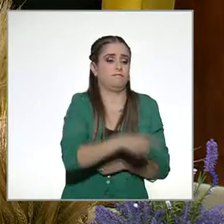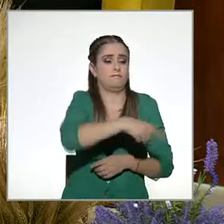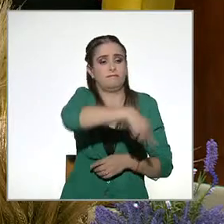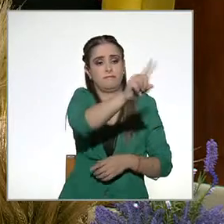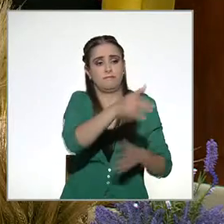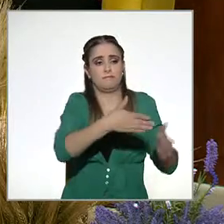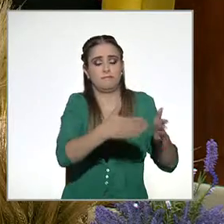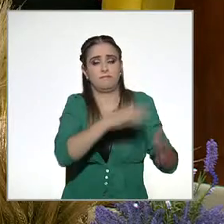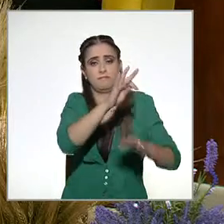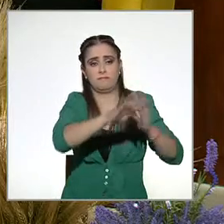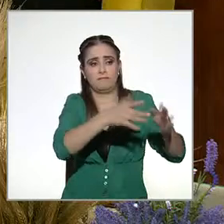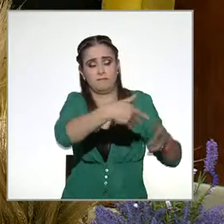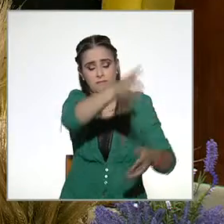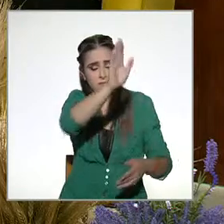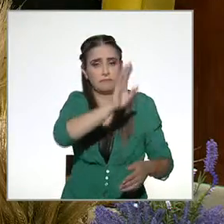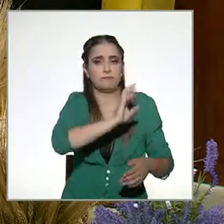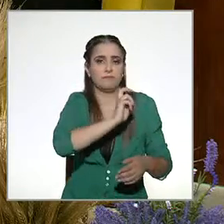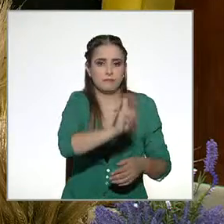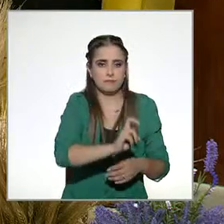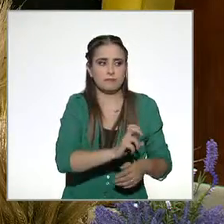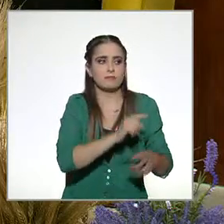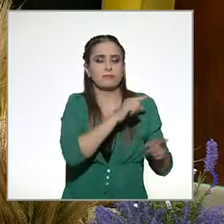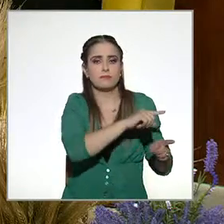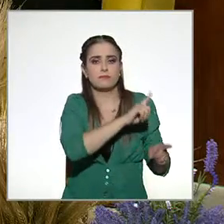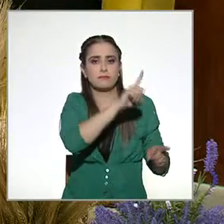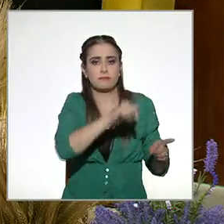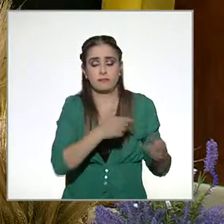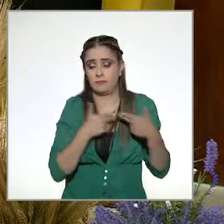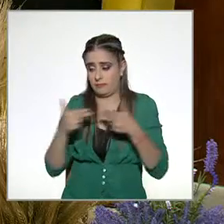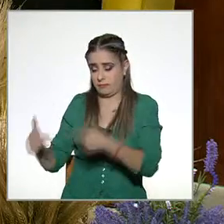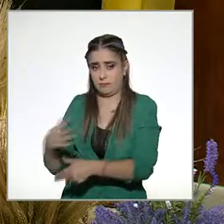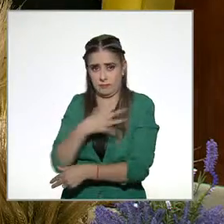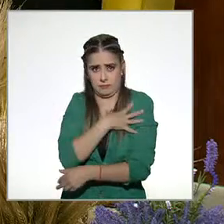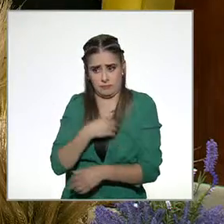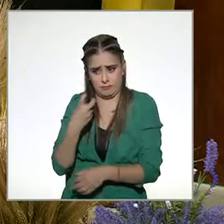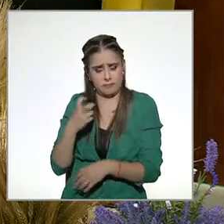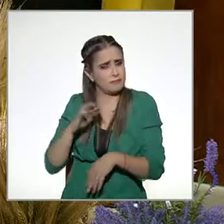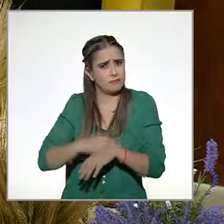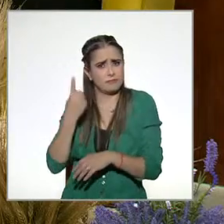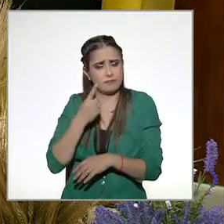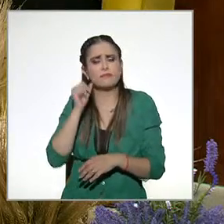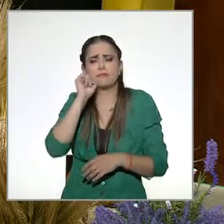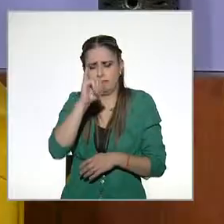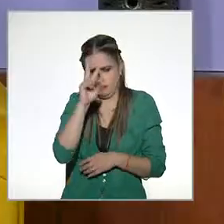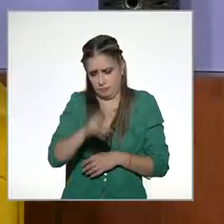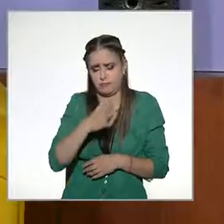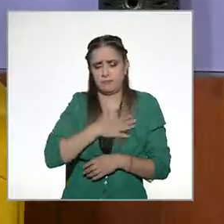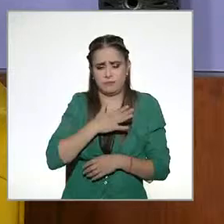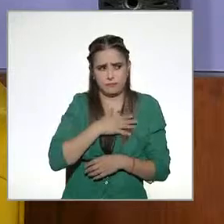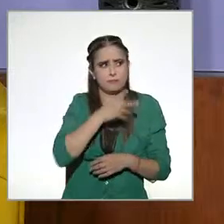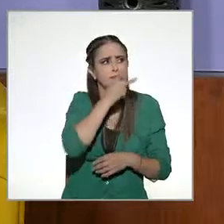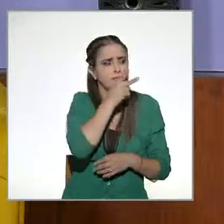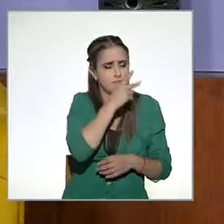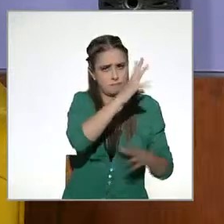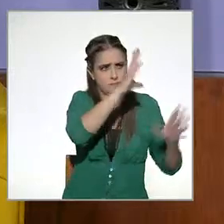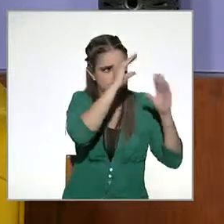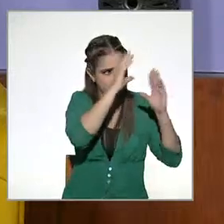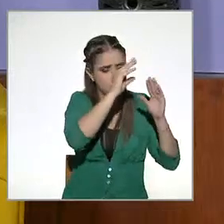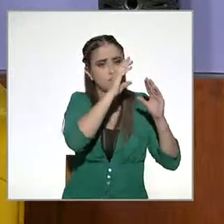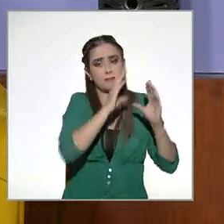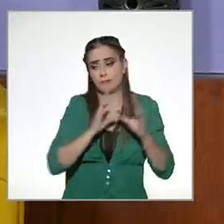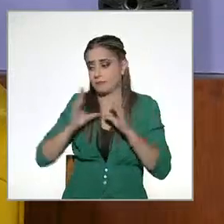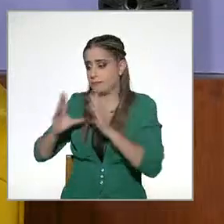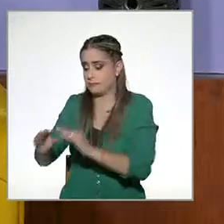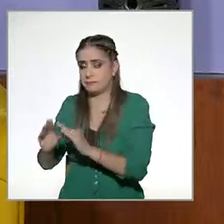forma eso ha sido algo que tiene que ver con lo que es su hijo? Por supuesto que tiene que ver su historia en la relación con él, pero también hay que